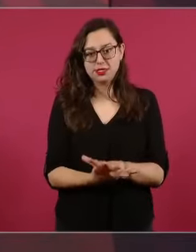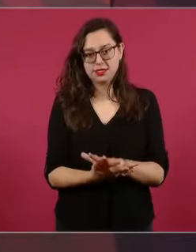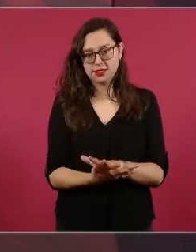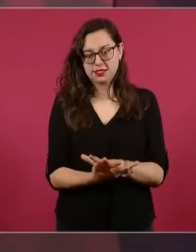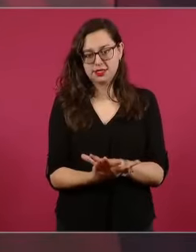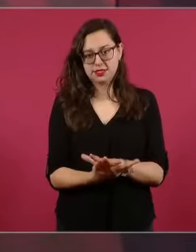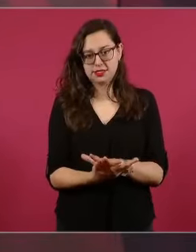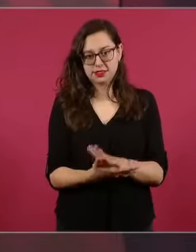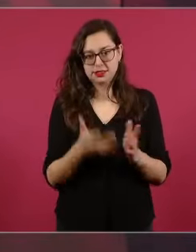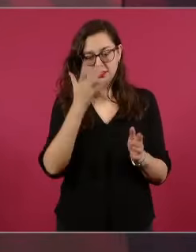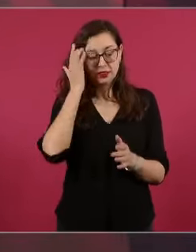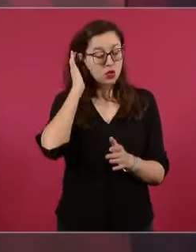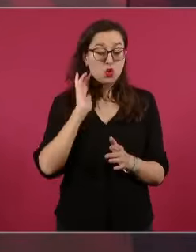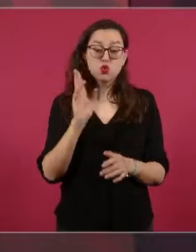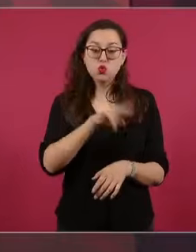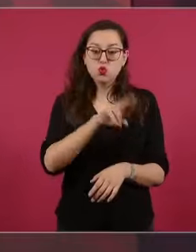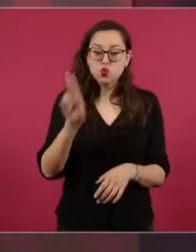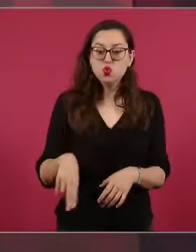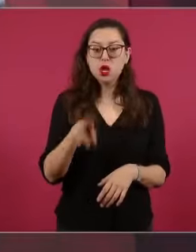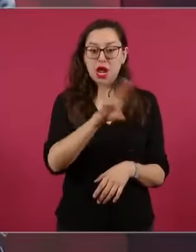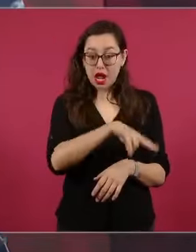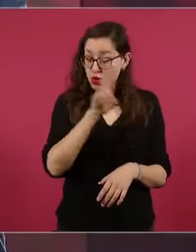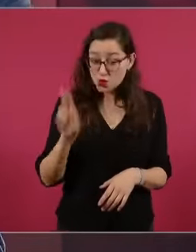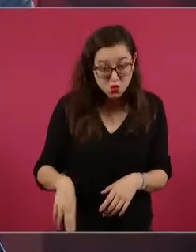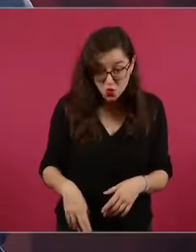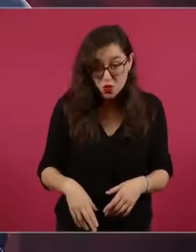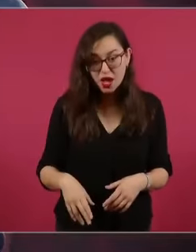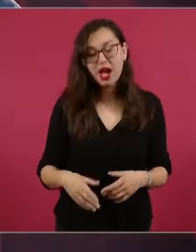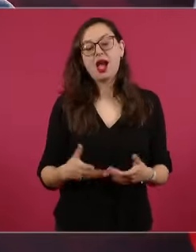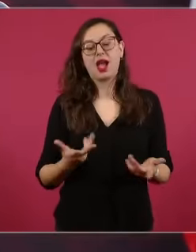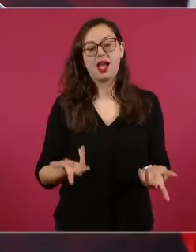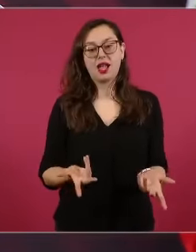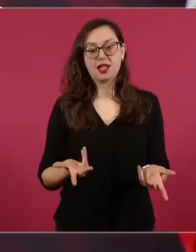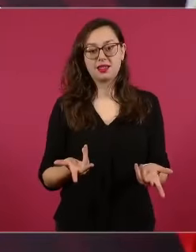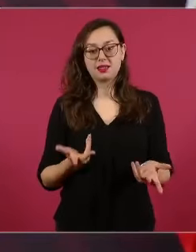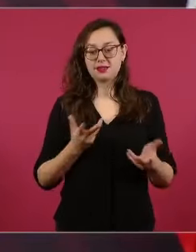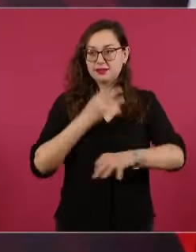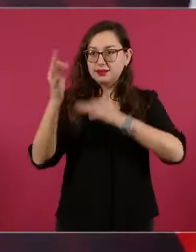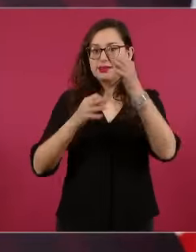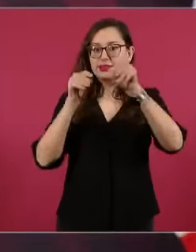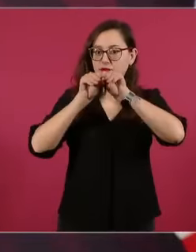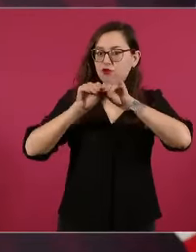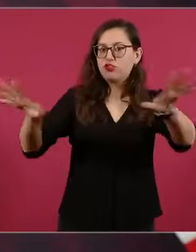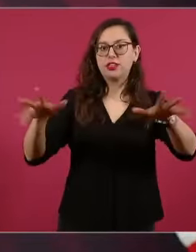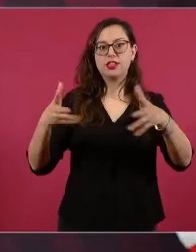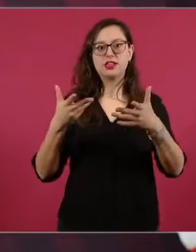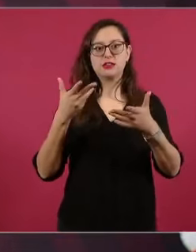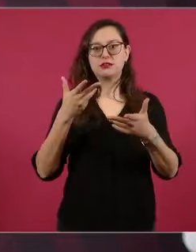Porque nunca, nunca se metieron a